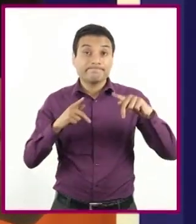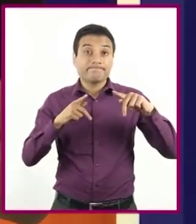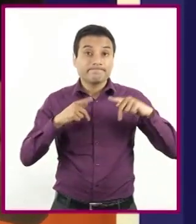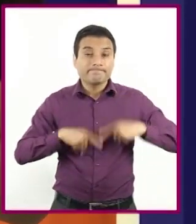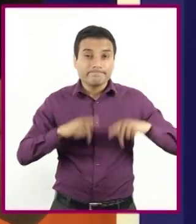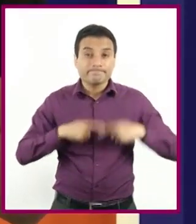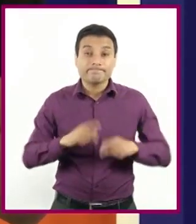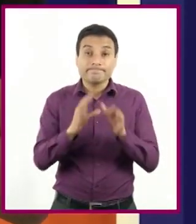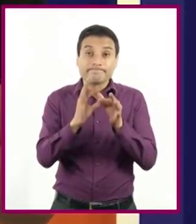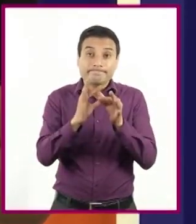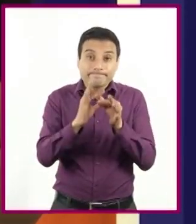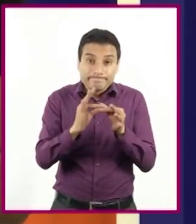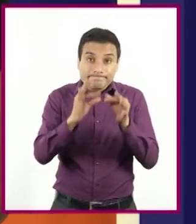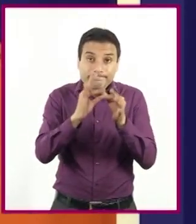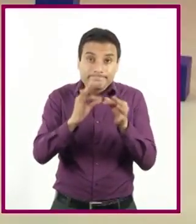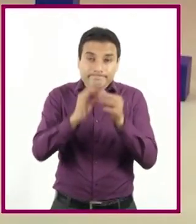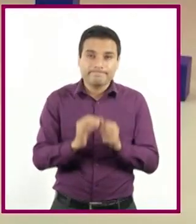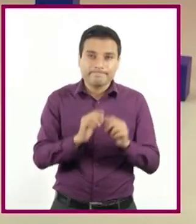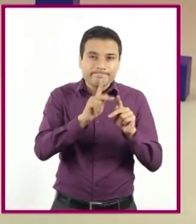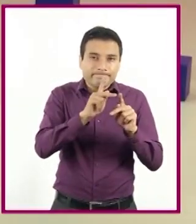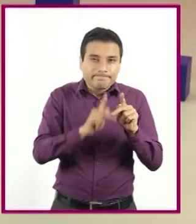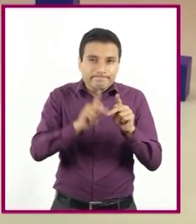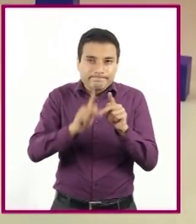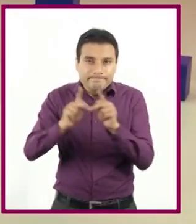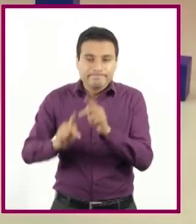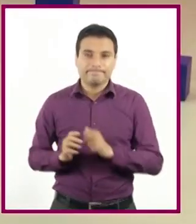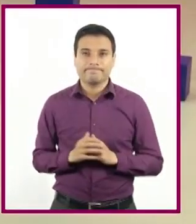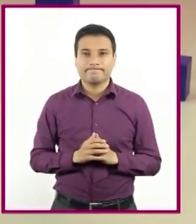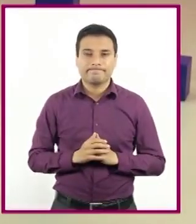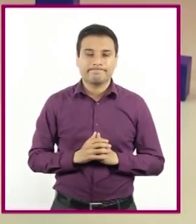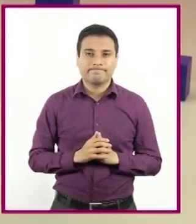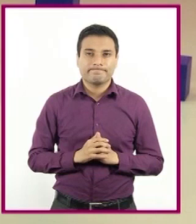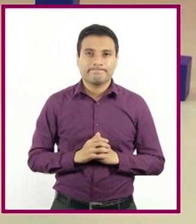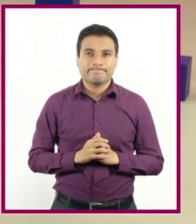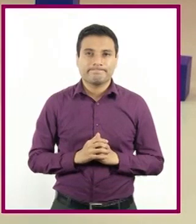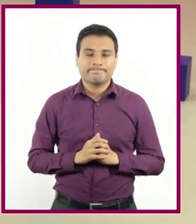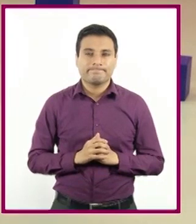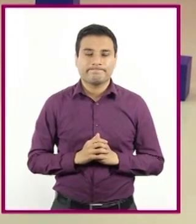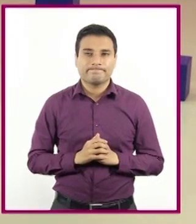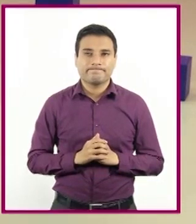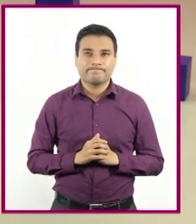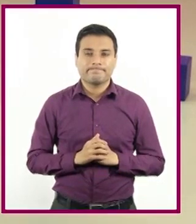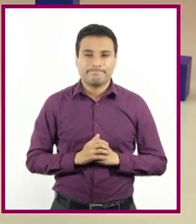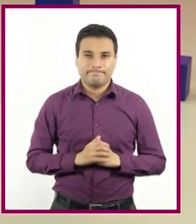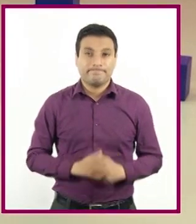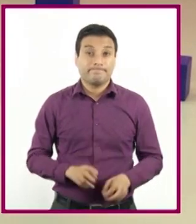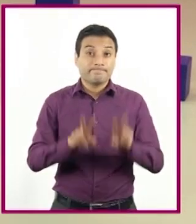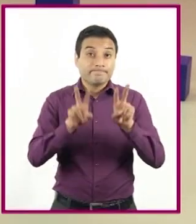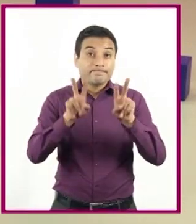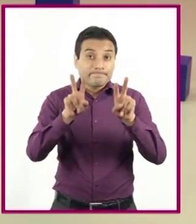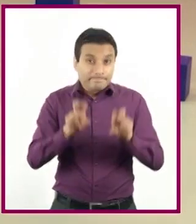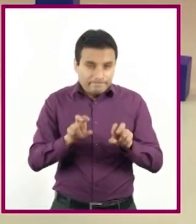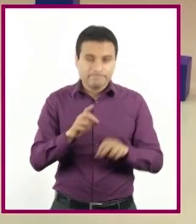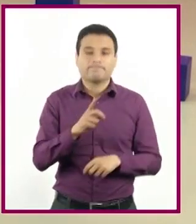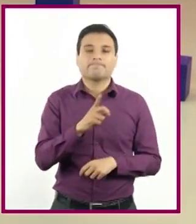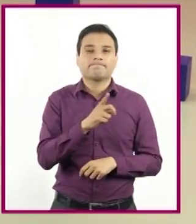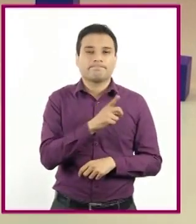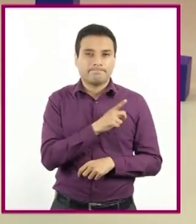en cápsulas o secciones, cuyos subtemas, a su vez, también deben